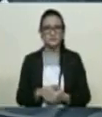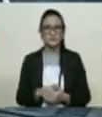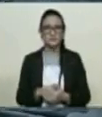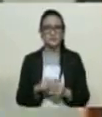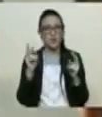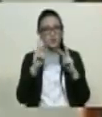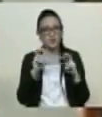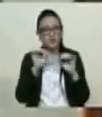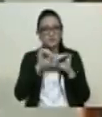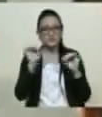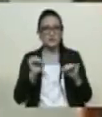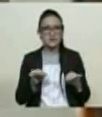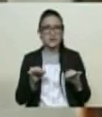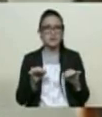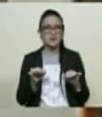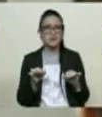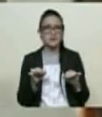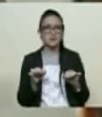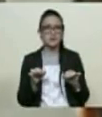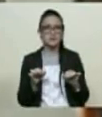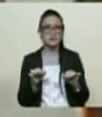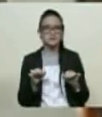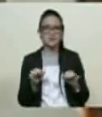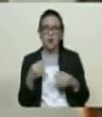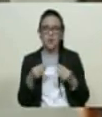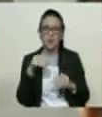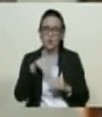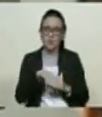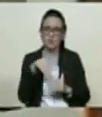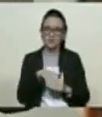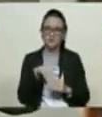auditorías al sistema automatizado de votación,